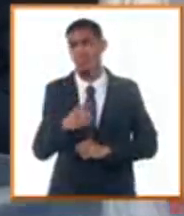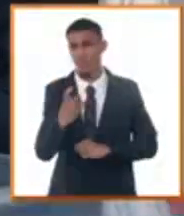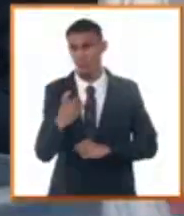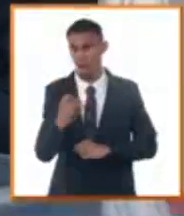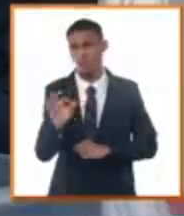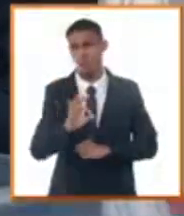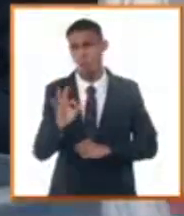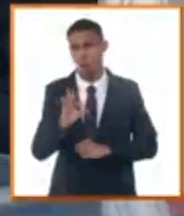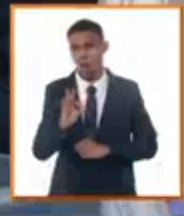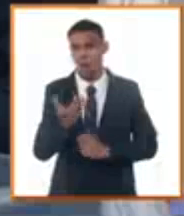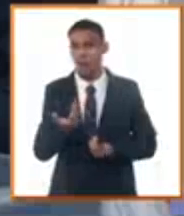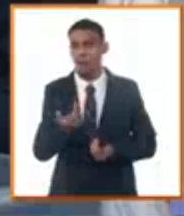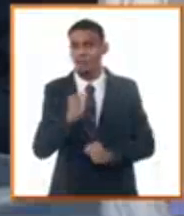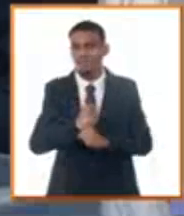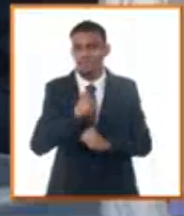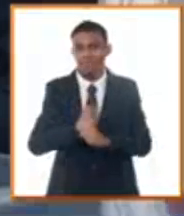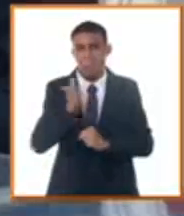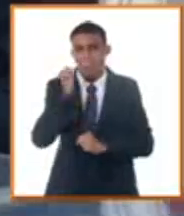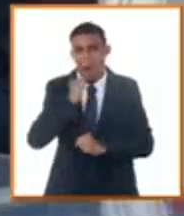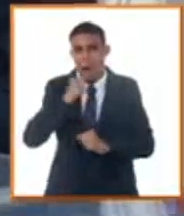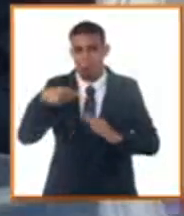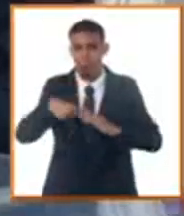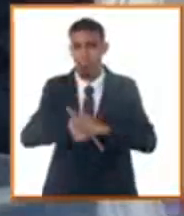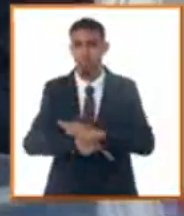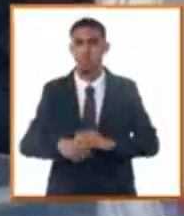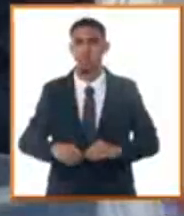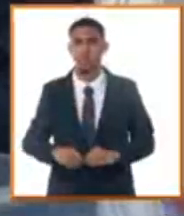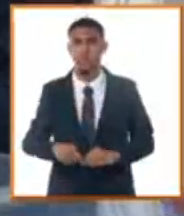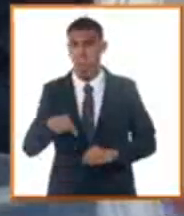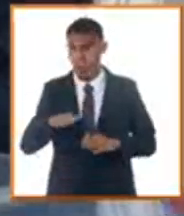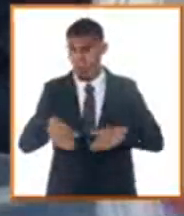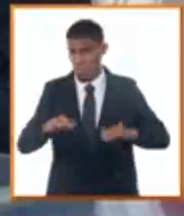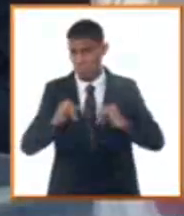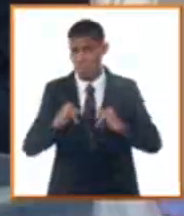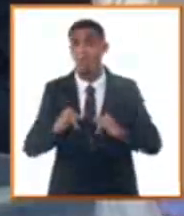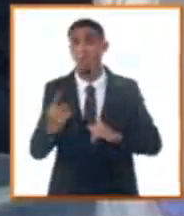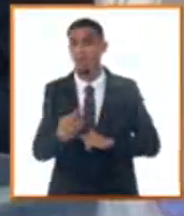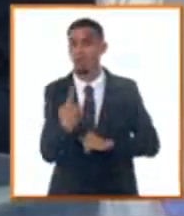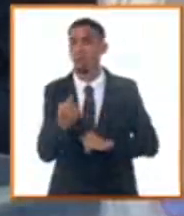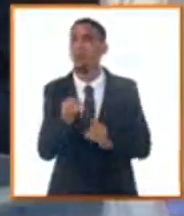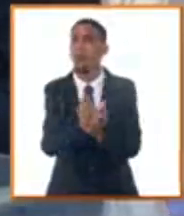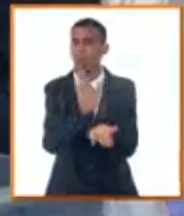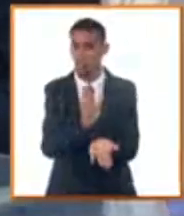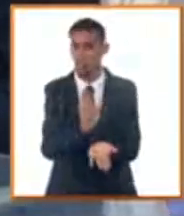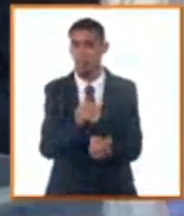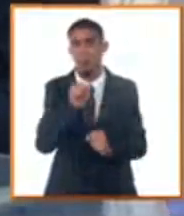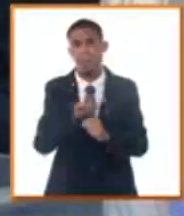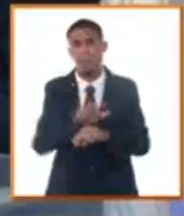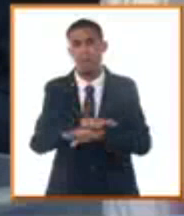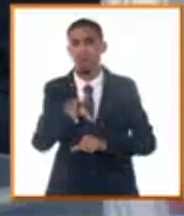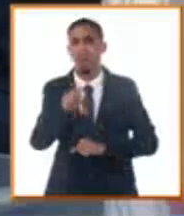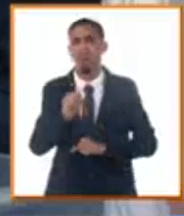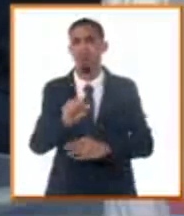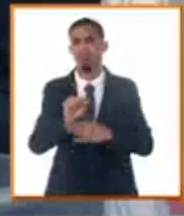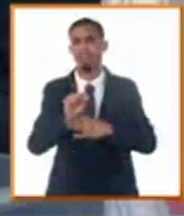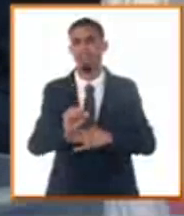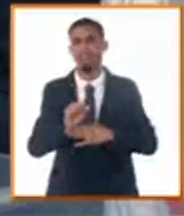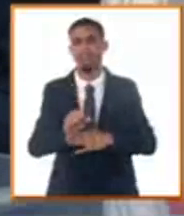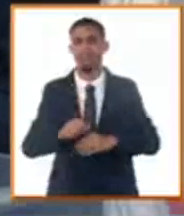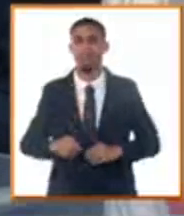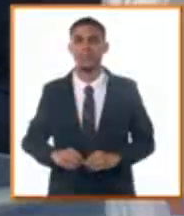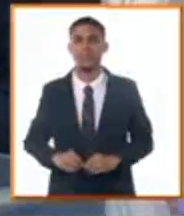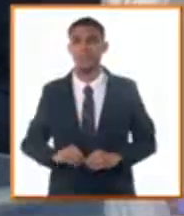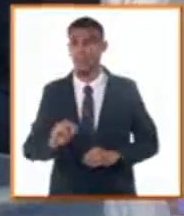Y y aquí mismo estamos haciendo el compromiso de alguna manera en que vamos a empezar a diseñar servicios a partir del